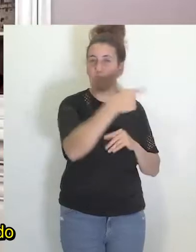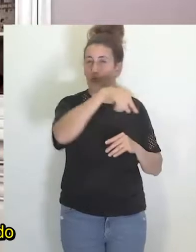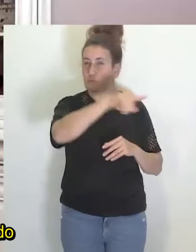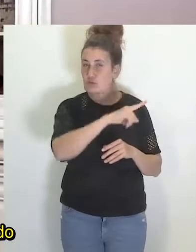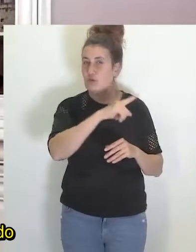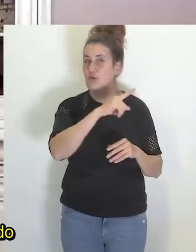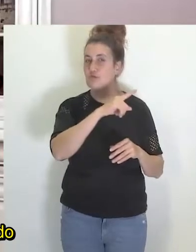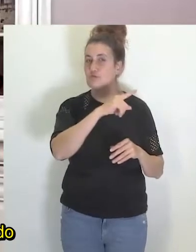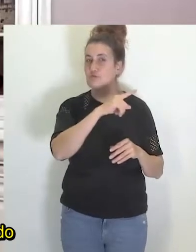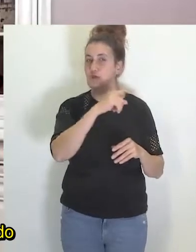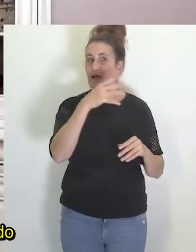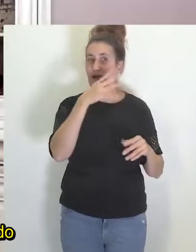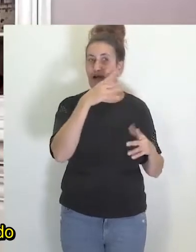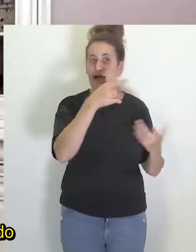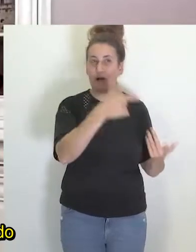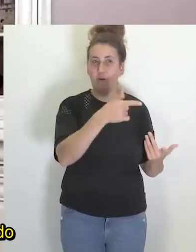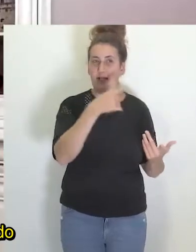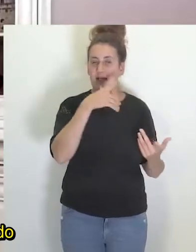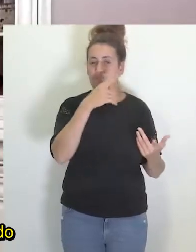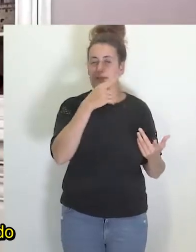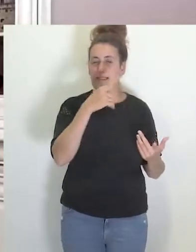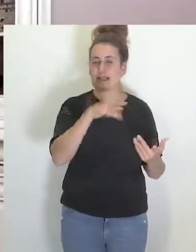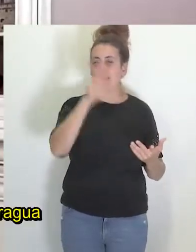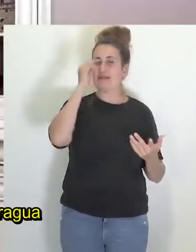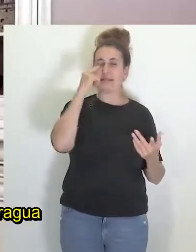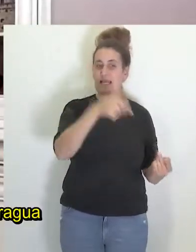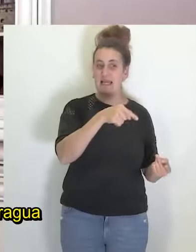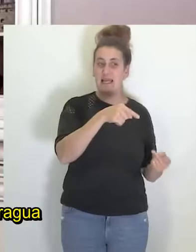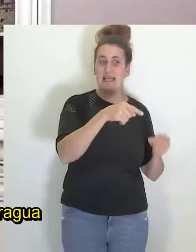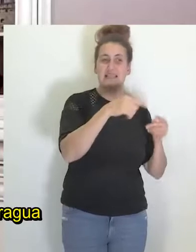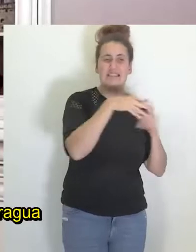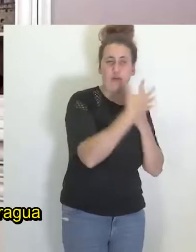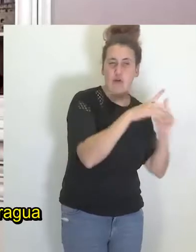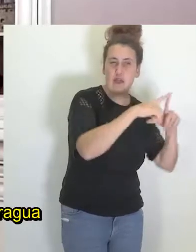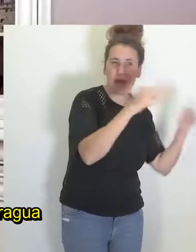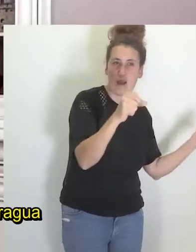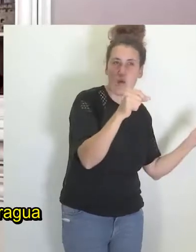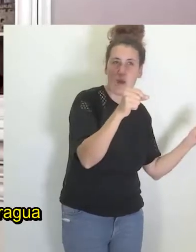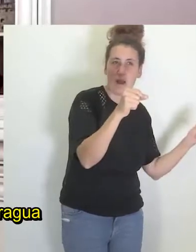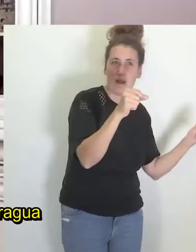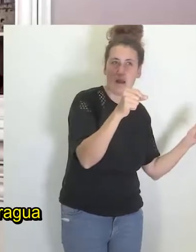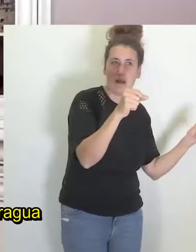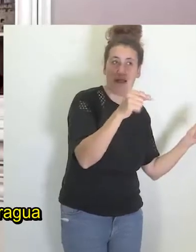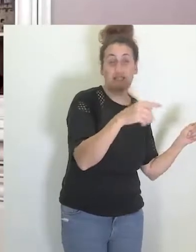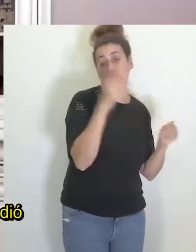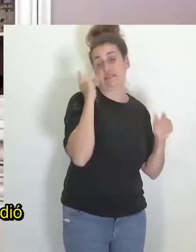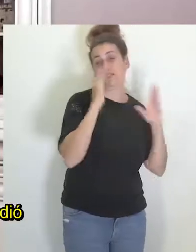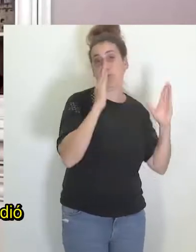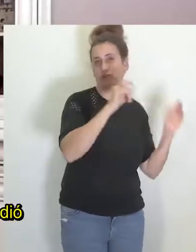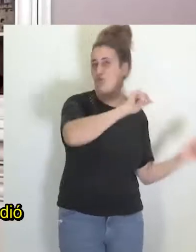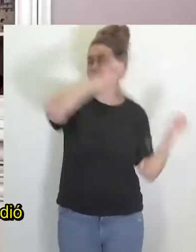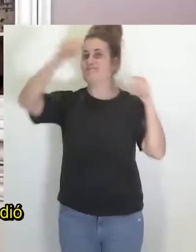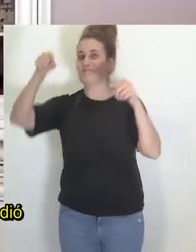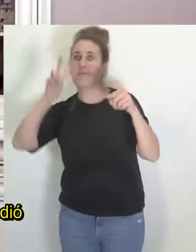¿Estáis percibiendo eso? Es decir, que no está llegando lo que está sucediendo en Nicaragua, o que no llegó,